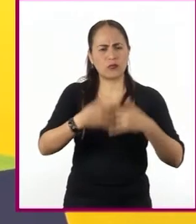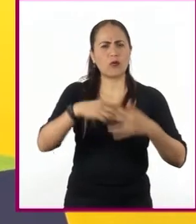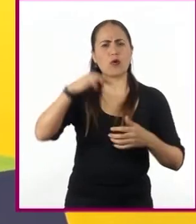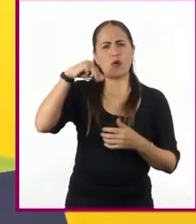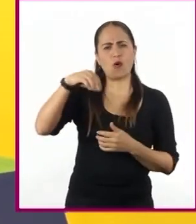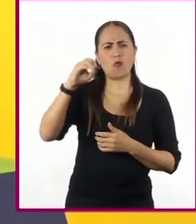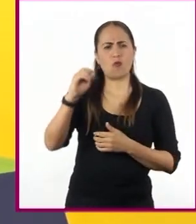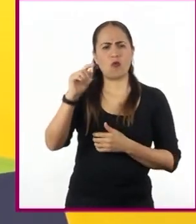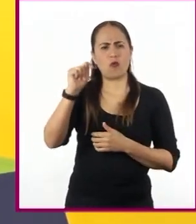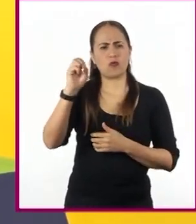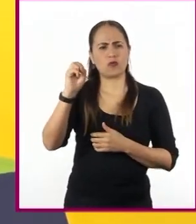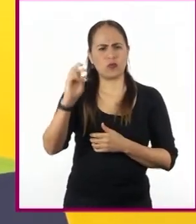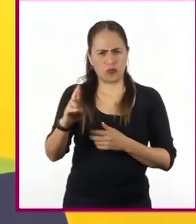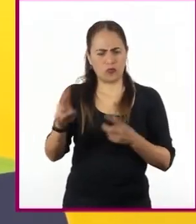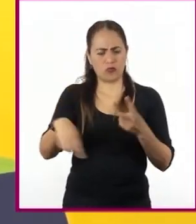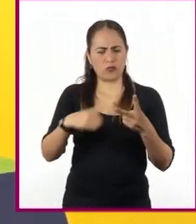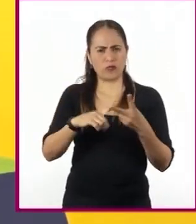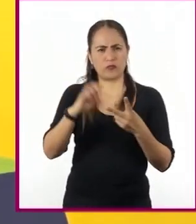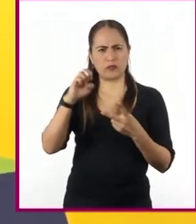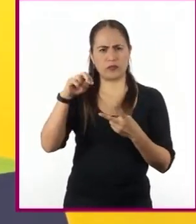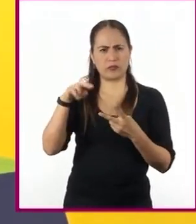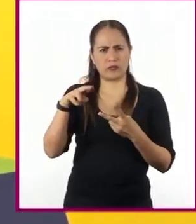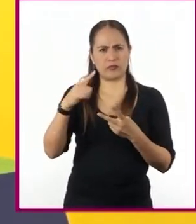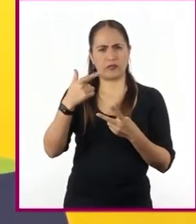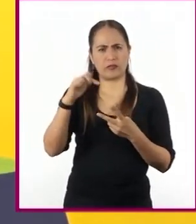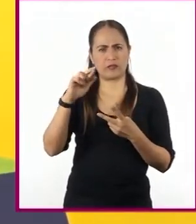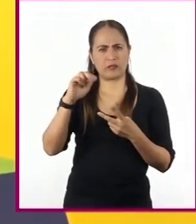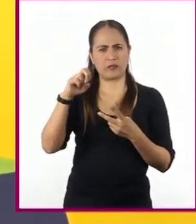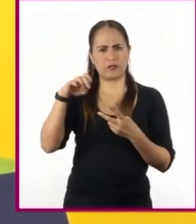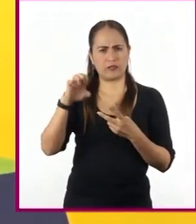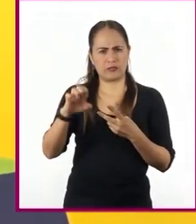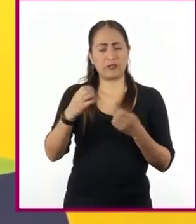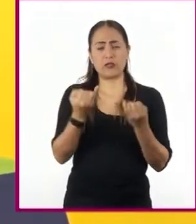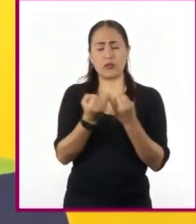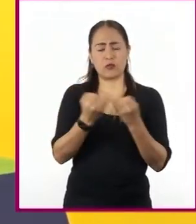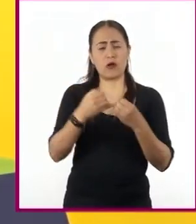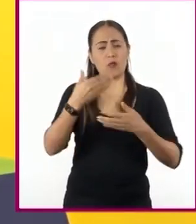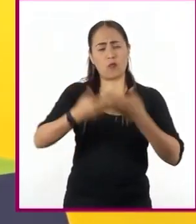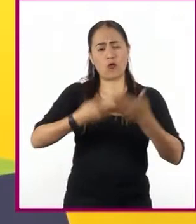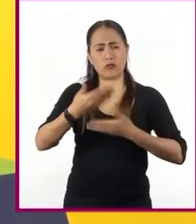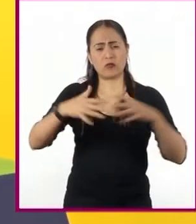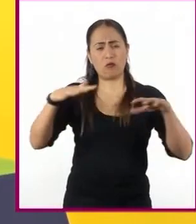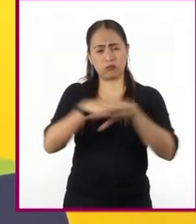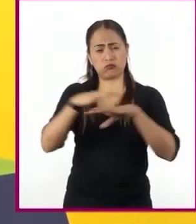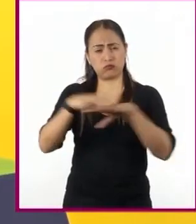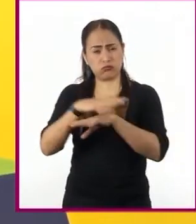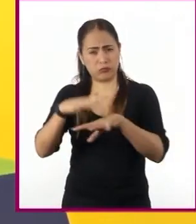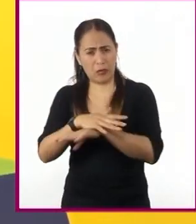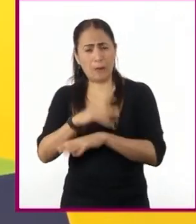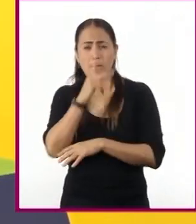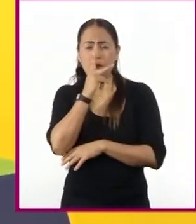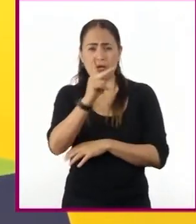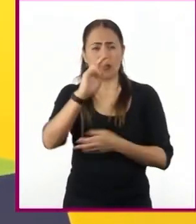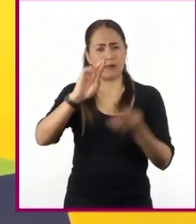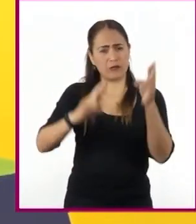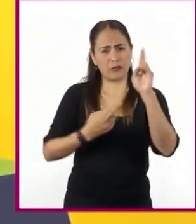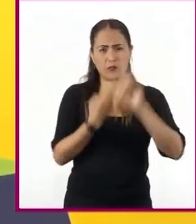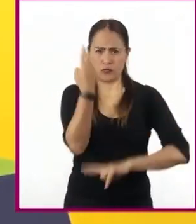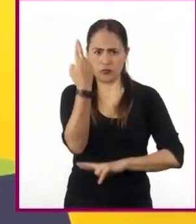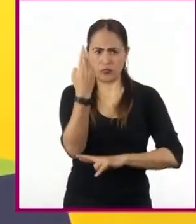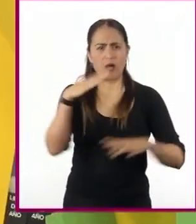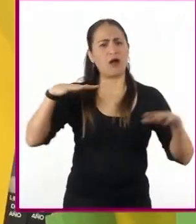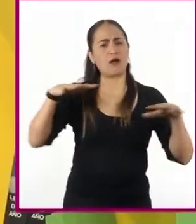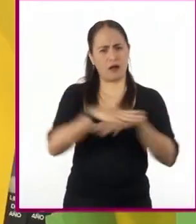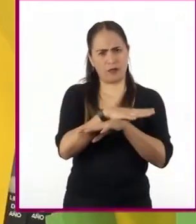y también al efecto transformador de que tuvo este proceso histórico, con las palabras revolucionario y